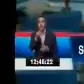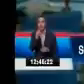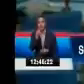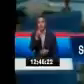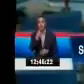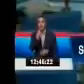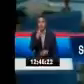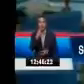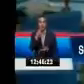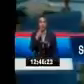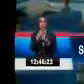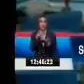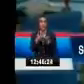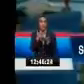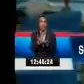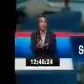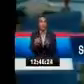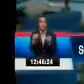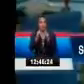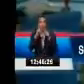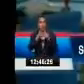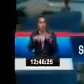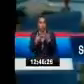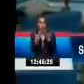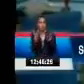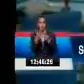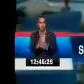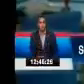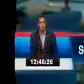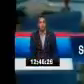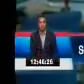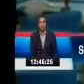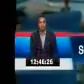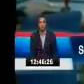nos cuenta más isaías cruz adelante